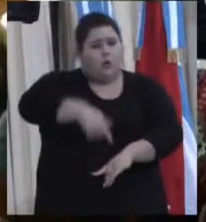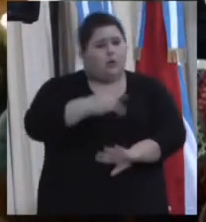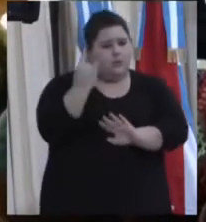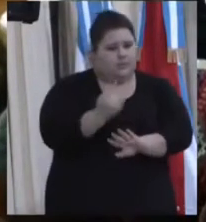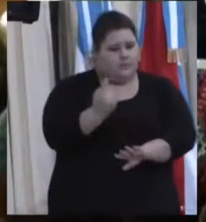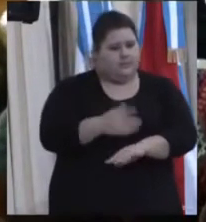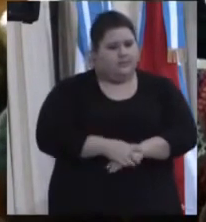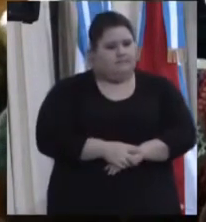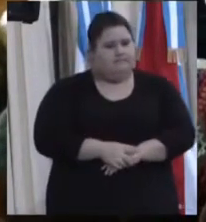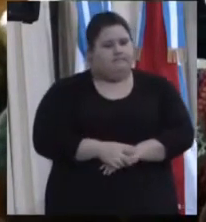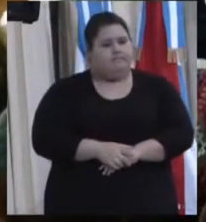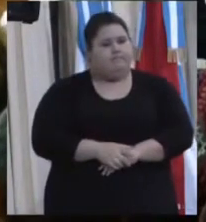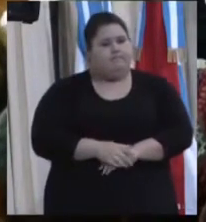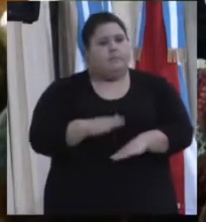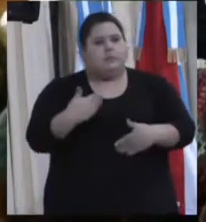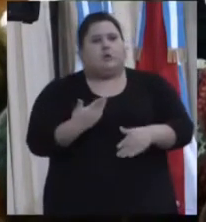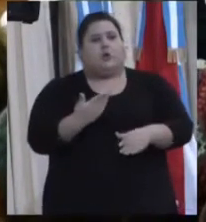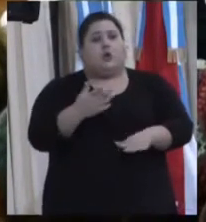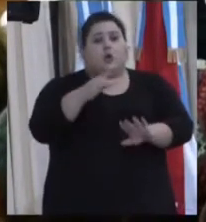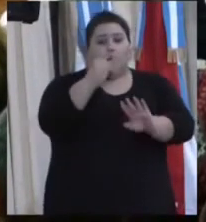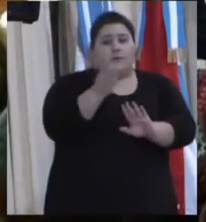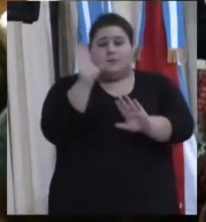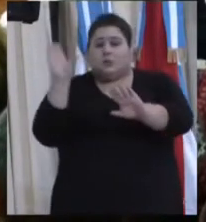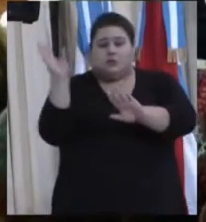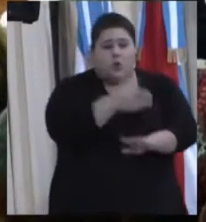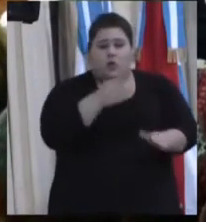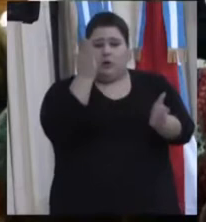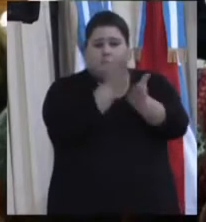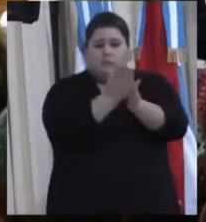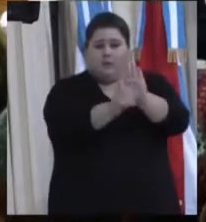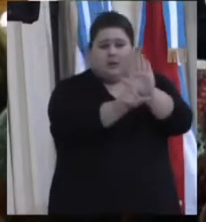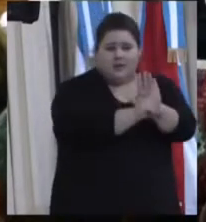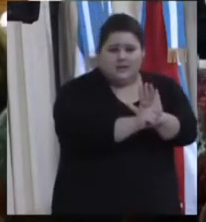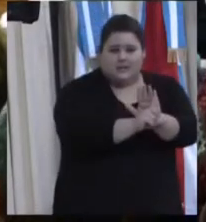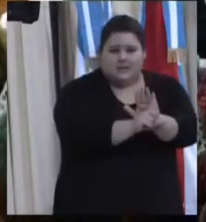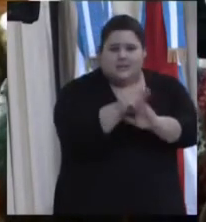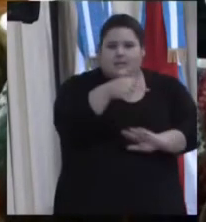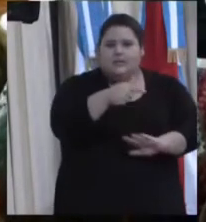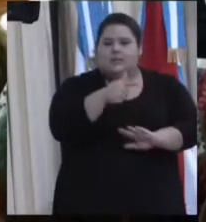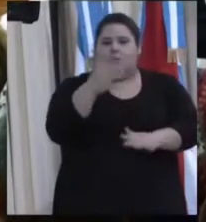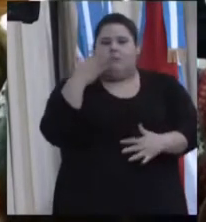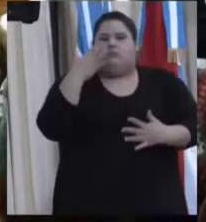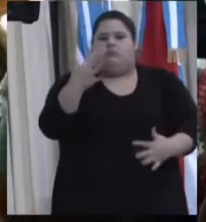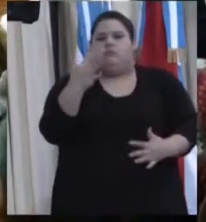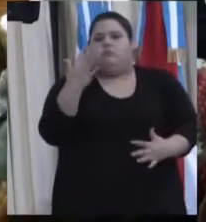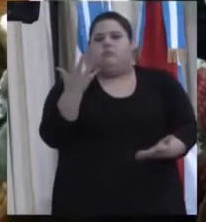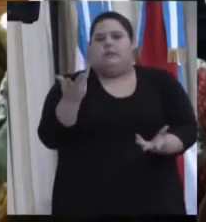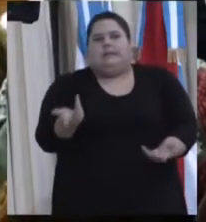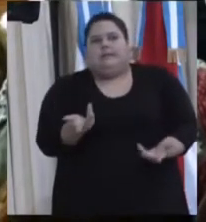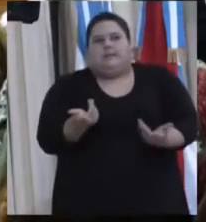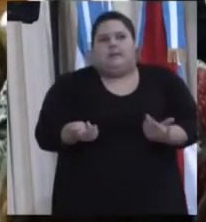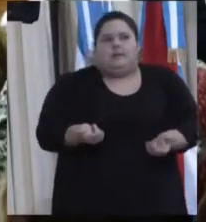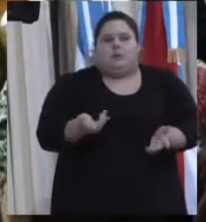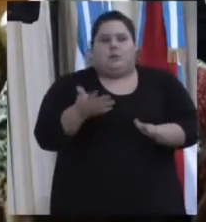universidad. De hecho, todas las leyes universitarias argentinas han reconocido ciertos principios, el de autonomía